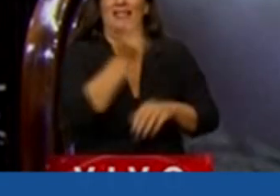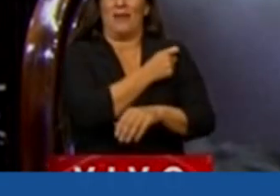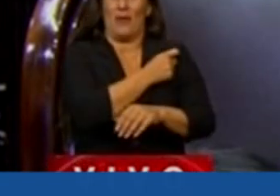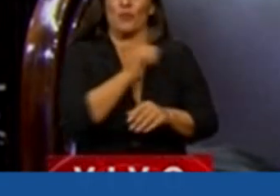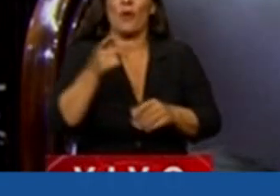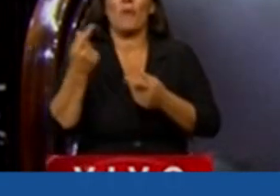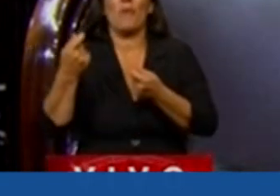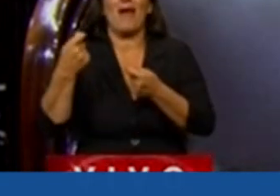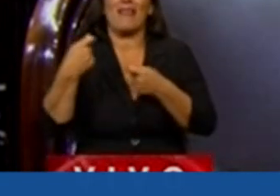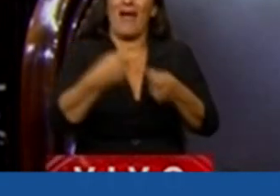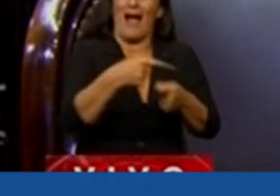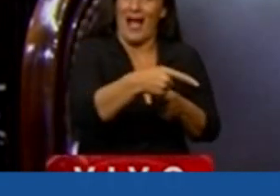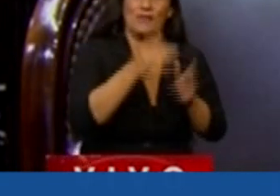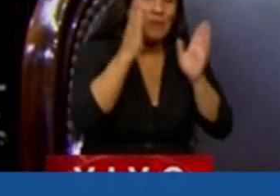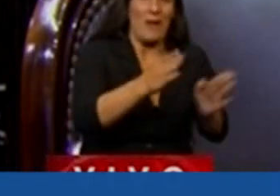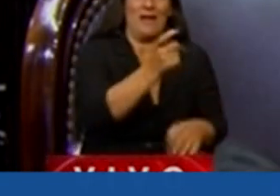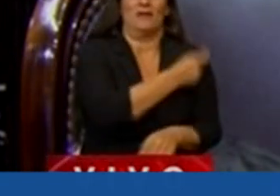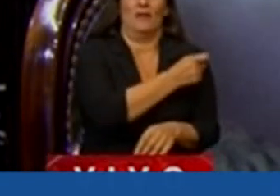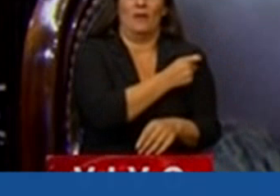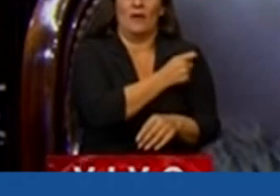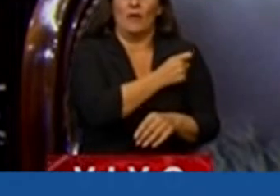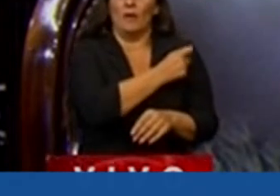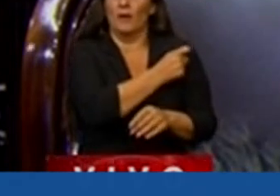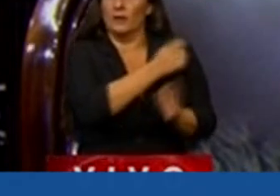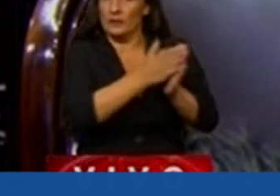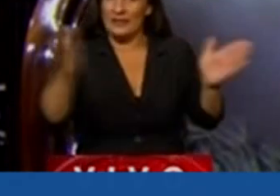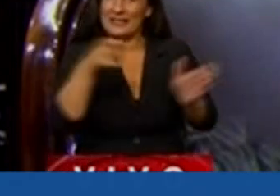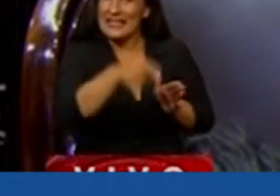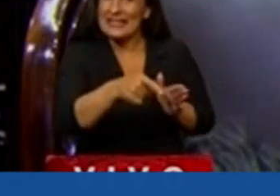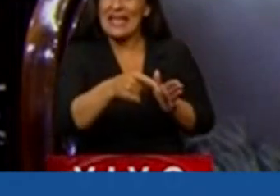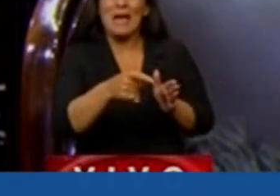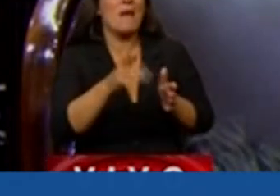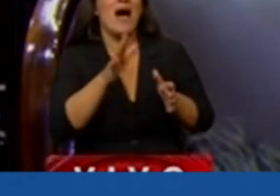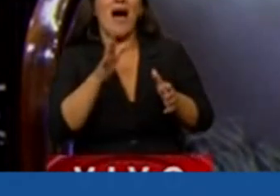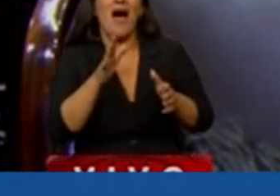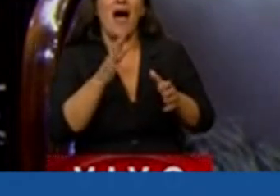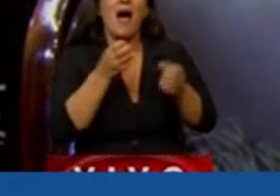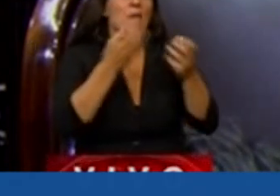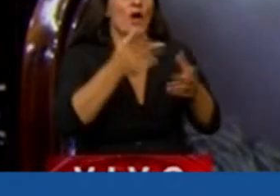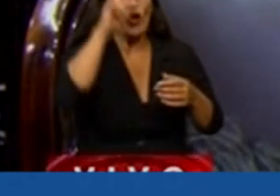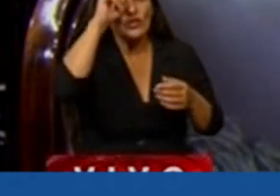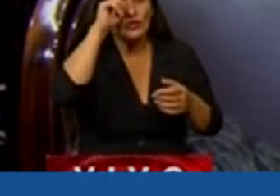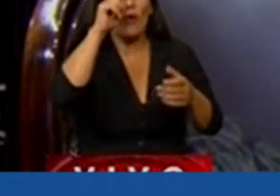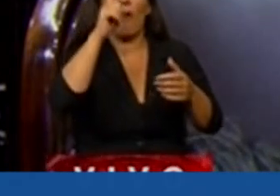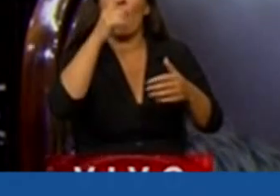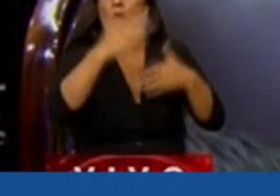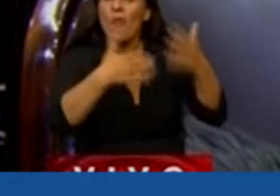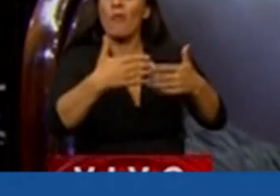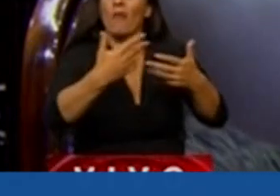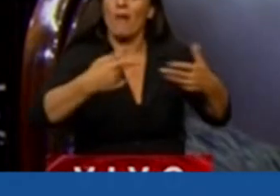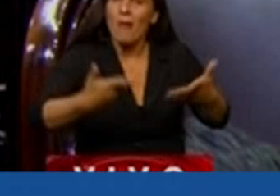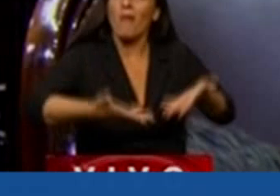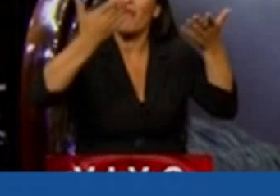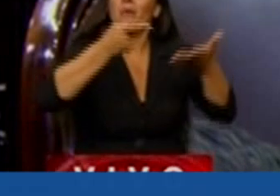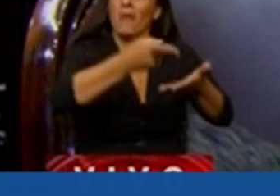gasto público. Durante ese periodo logramos reconstruir el sistema público de salud y durante ese periodo también